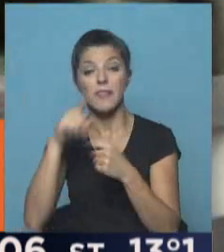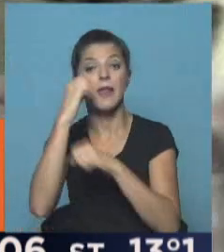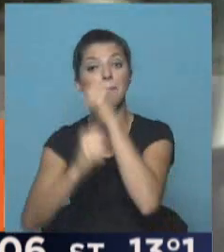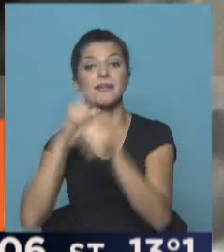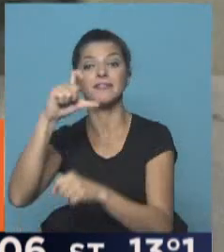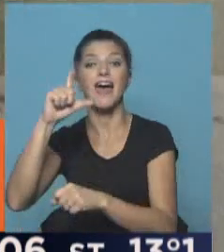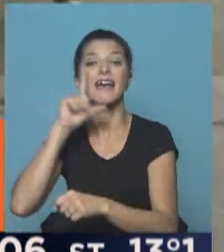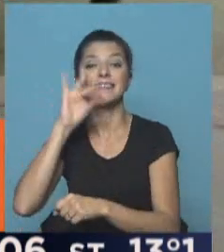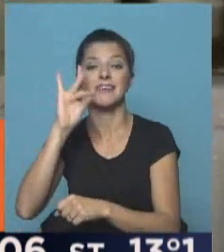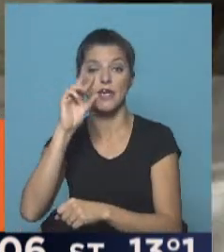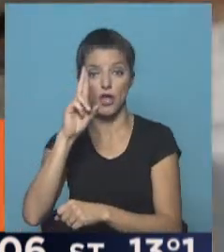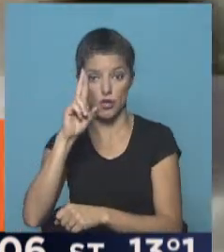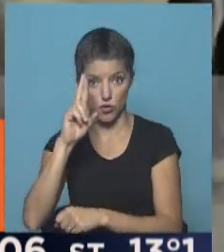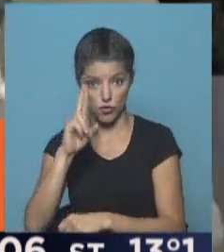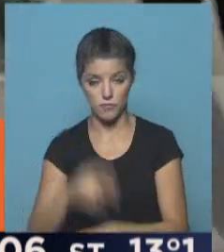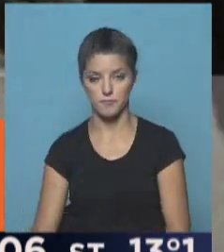que se